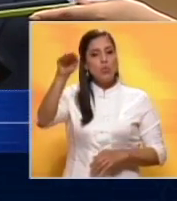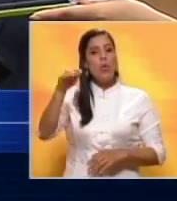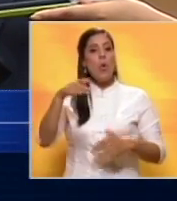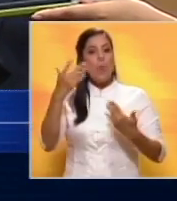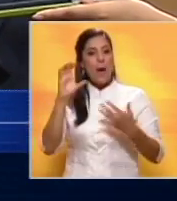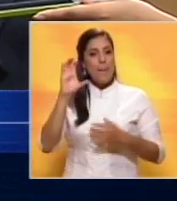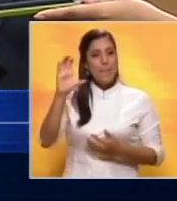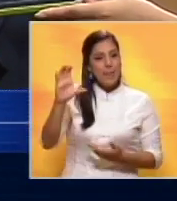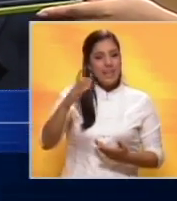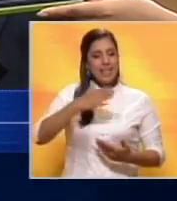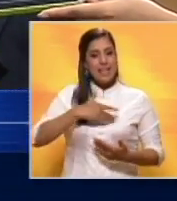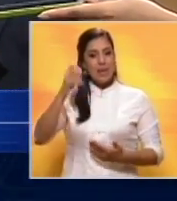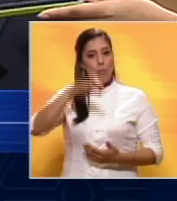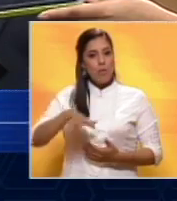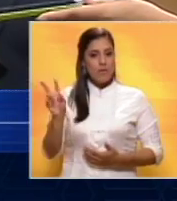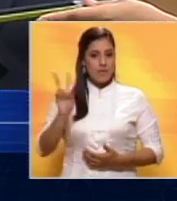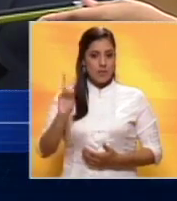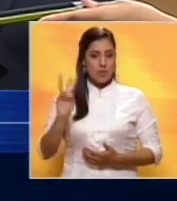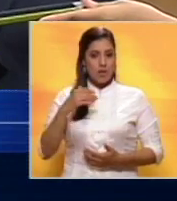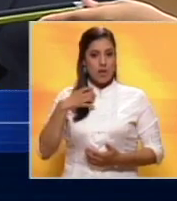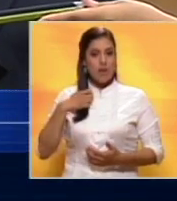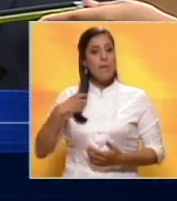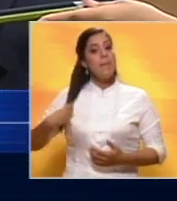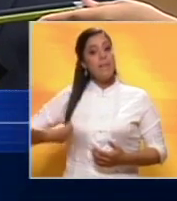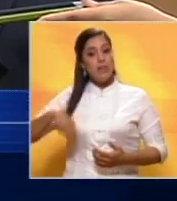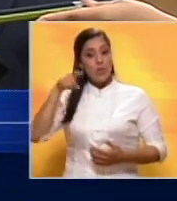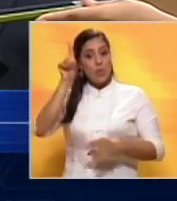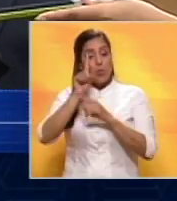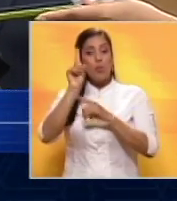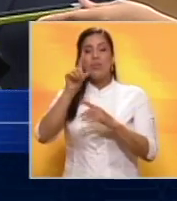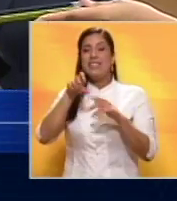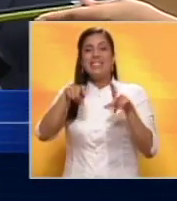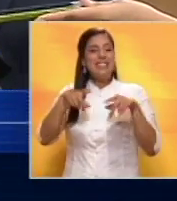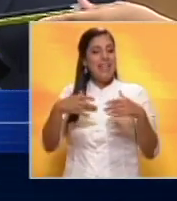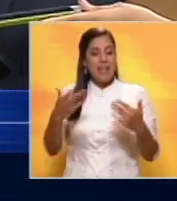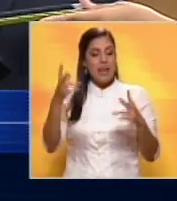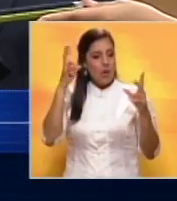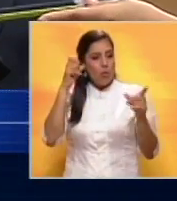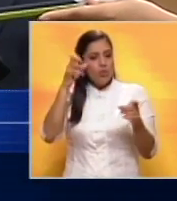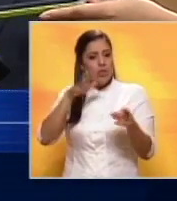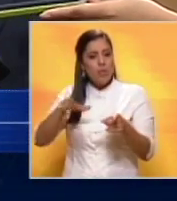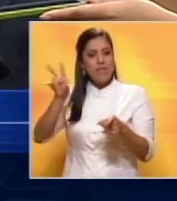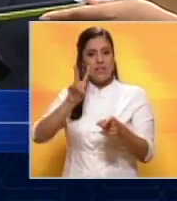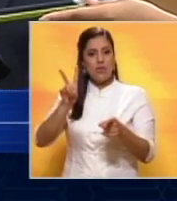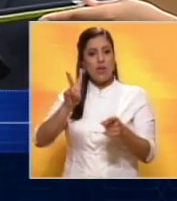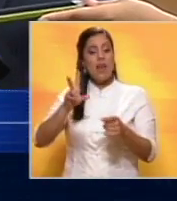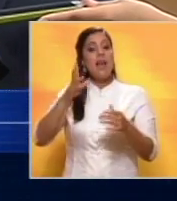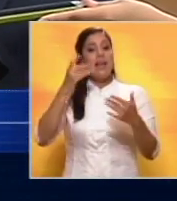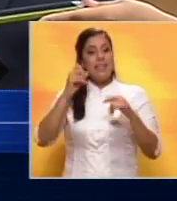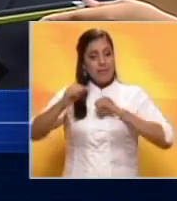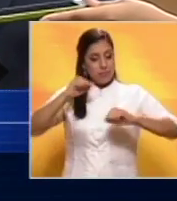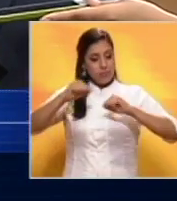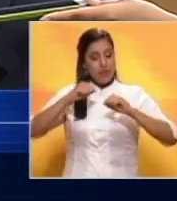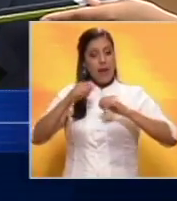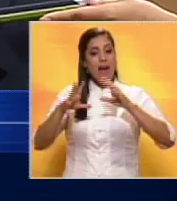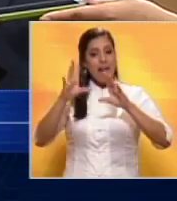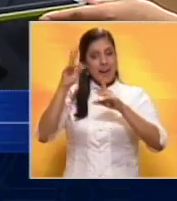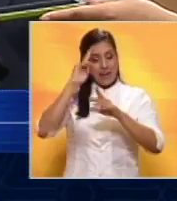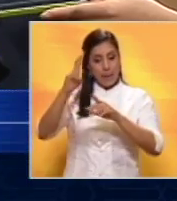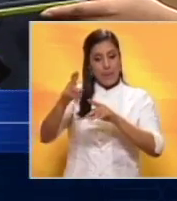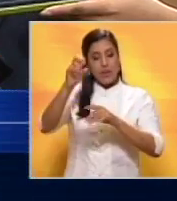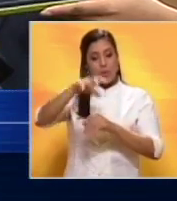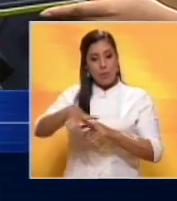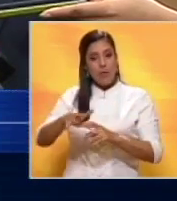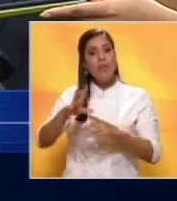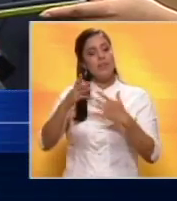ese país que quiere el pueblo venezolano, y lo único que necesitamos es que escuchen al pueblo venezolano, que actúen en consecuencia y